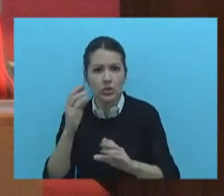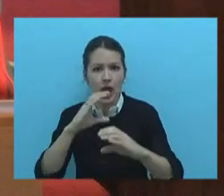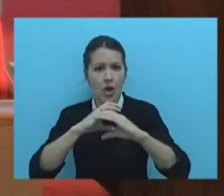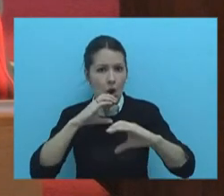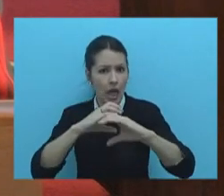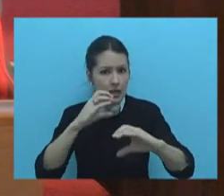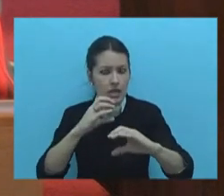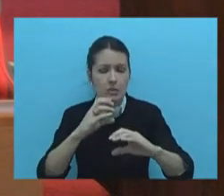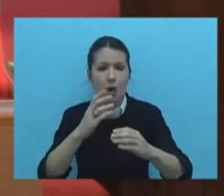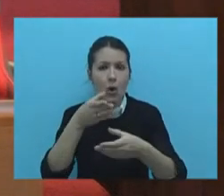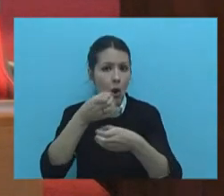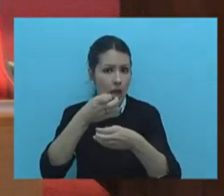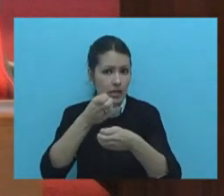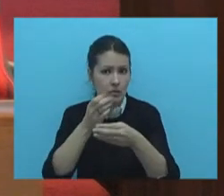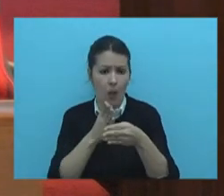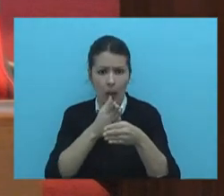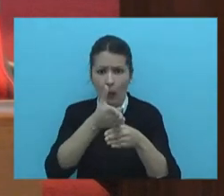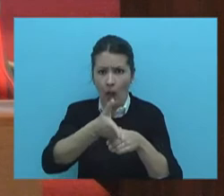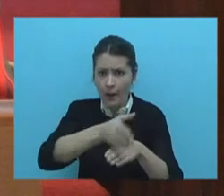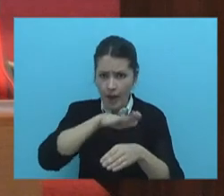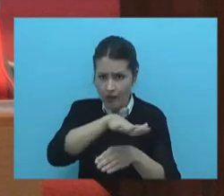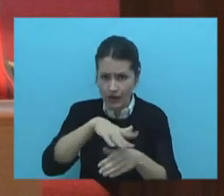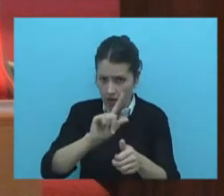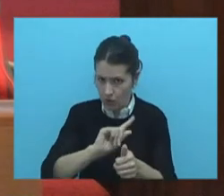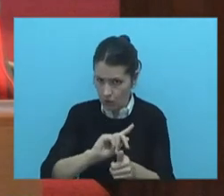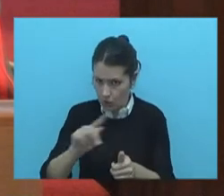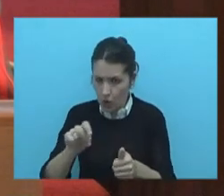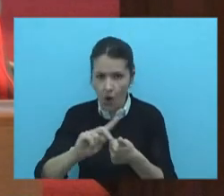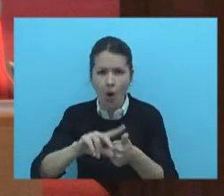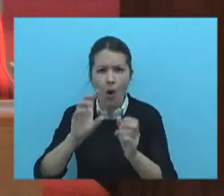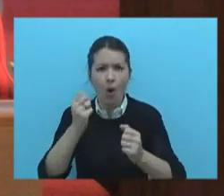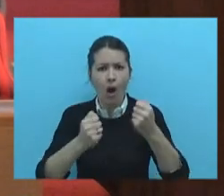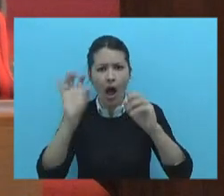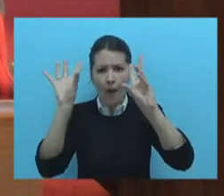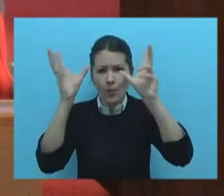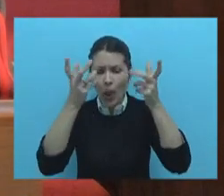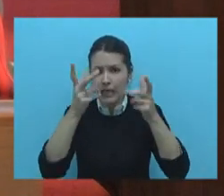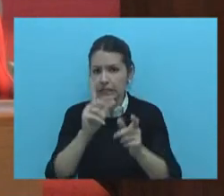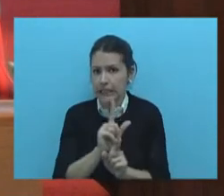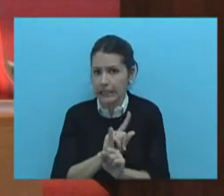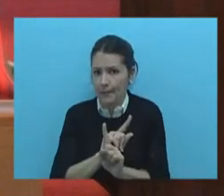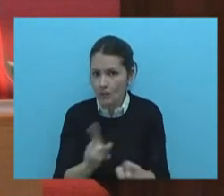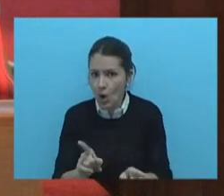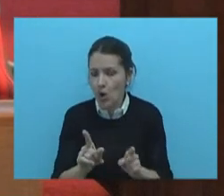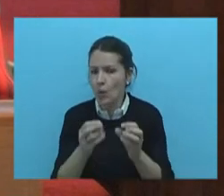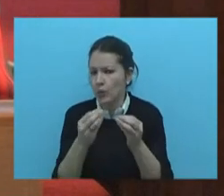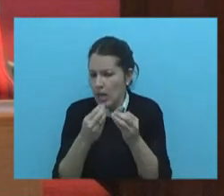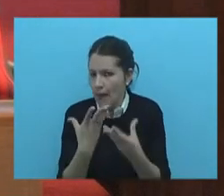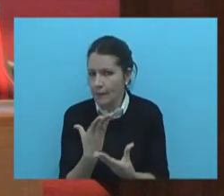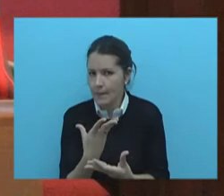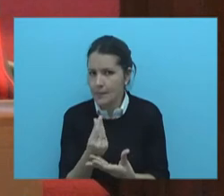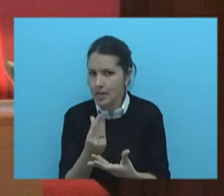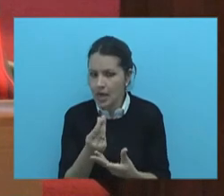entra muy poco. Y también debido a eso queremos el hospital porque nos queda cerca y